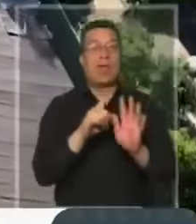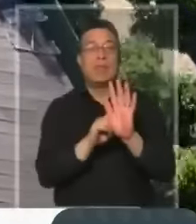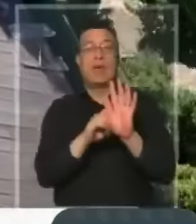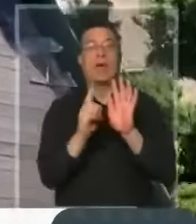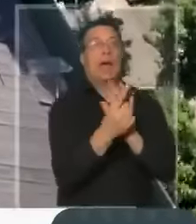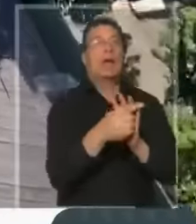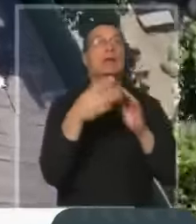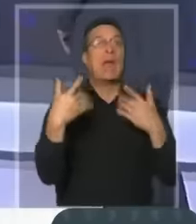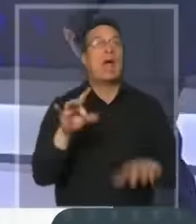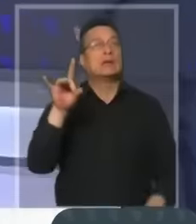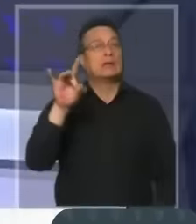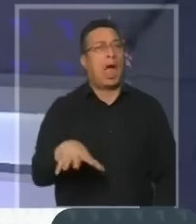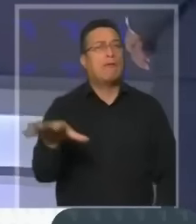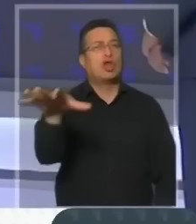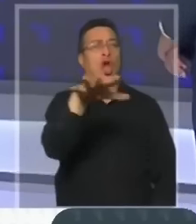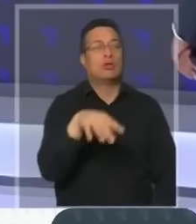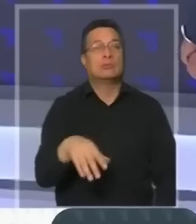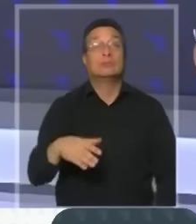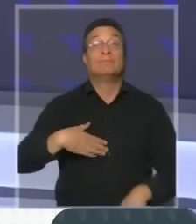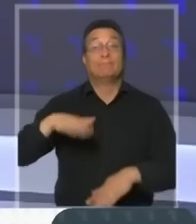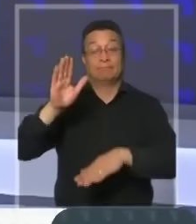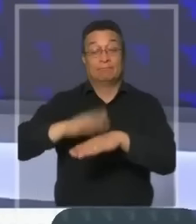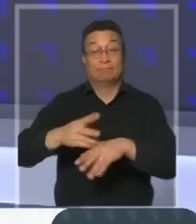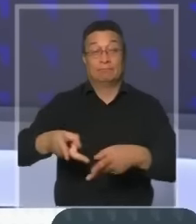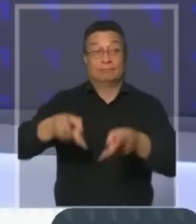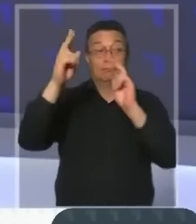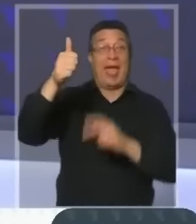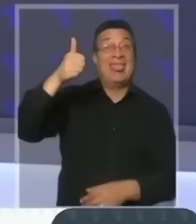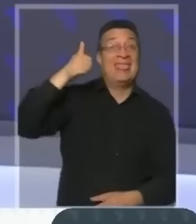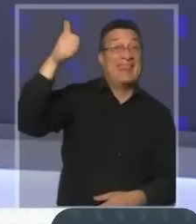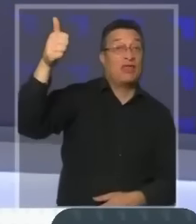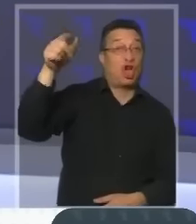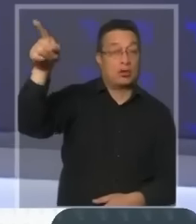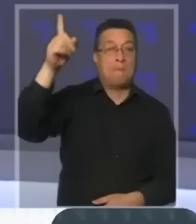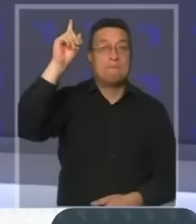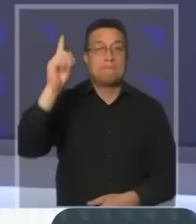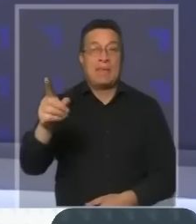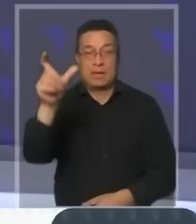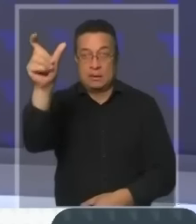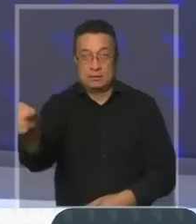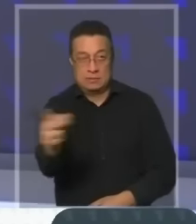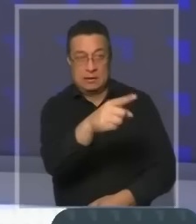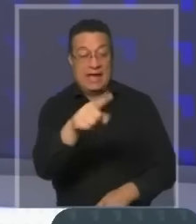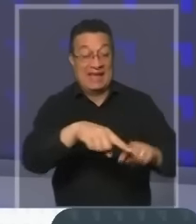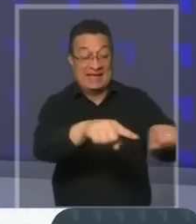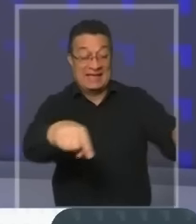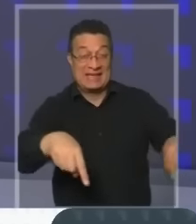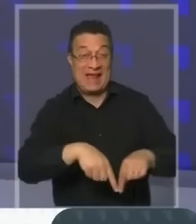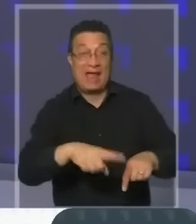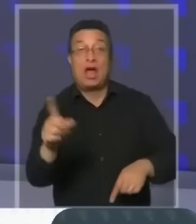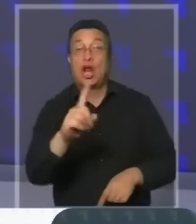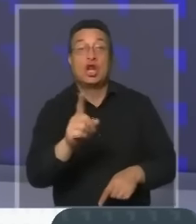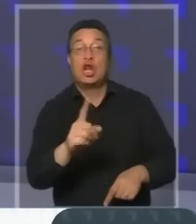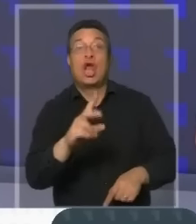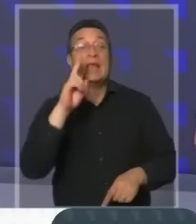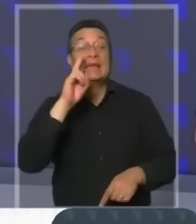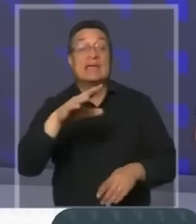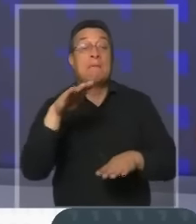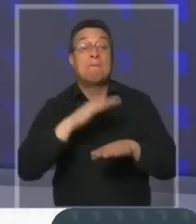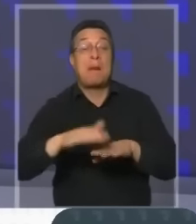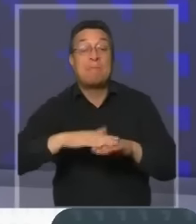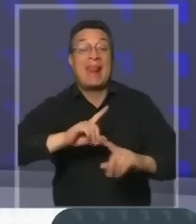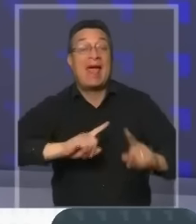estaba dando. Por autorización de dirección, se envía paciente a sala sin entregar, sin papeles